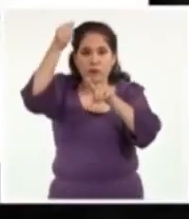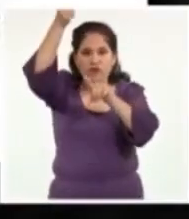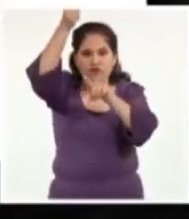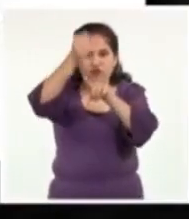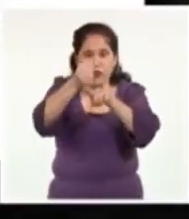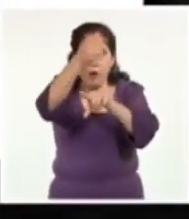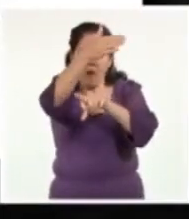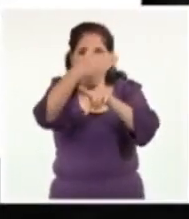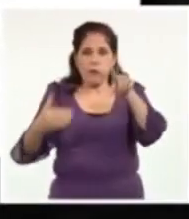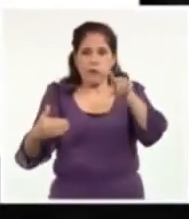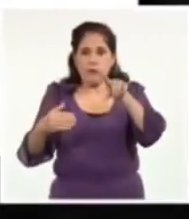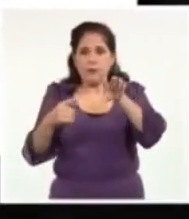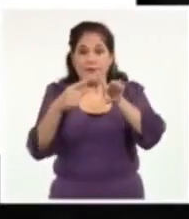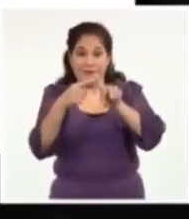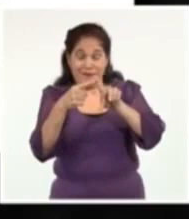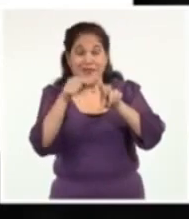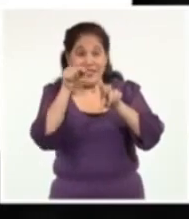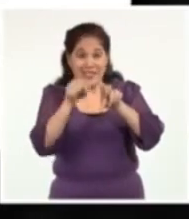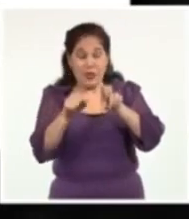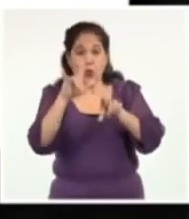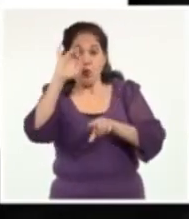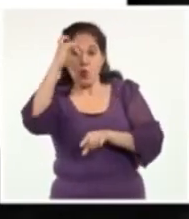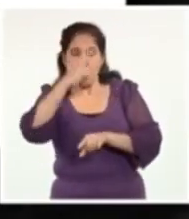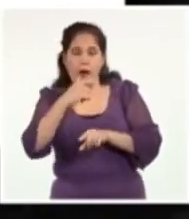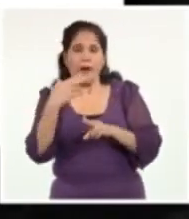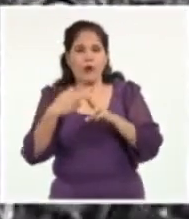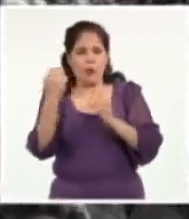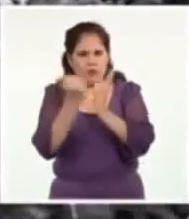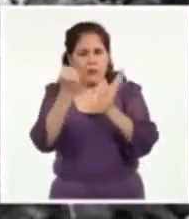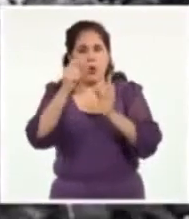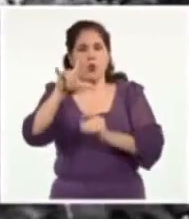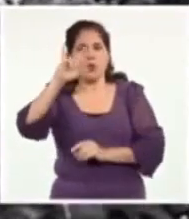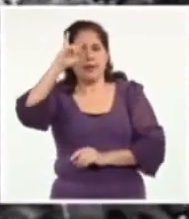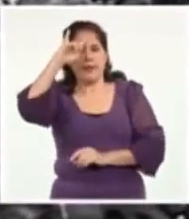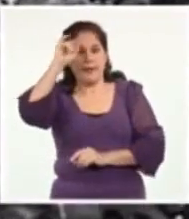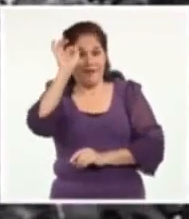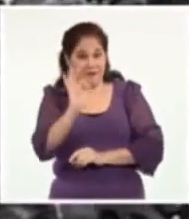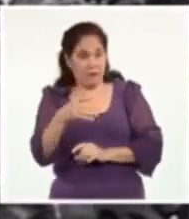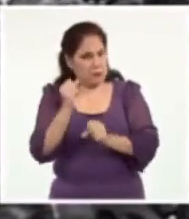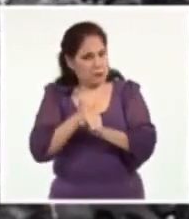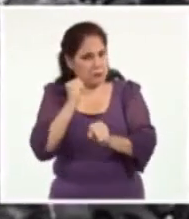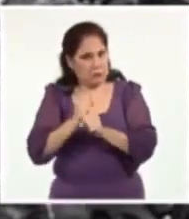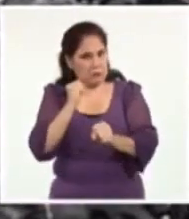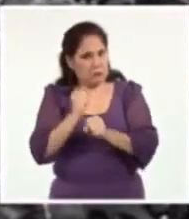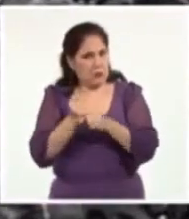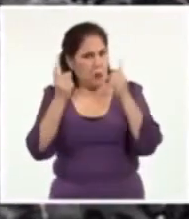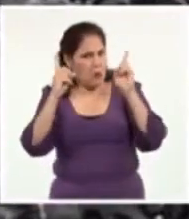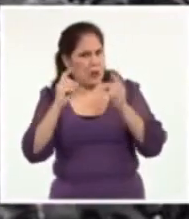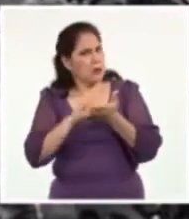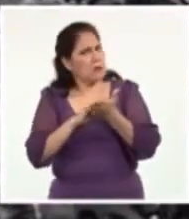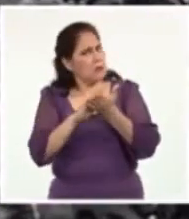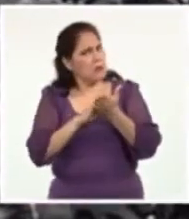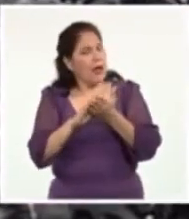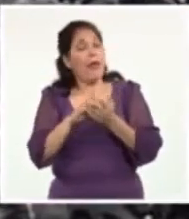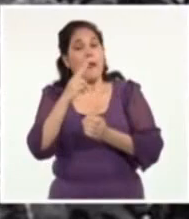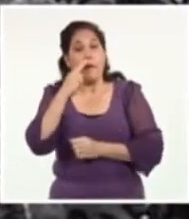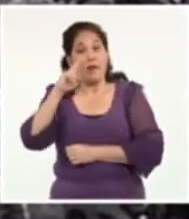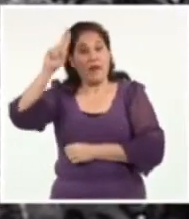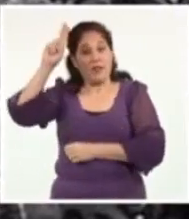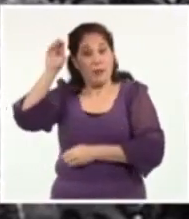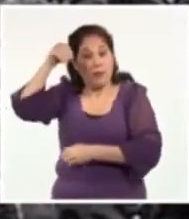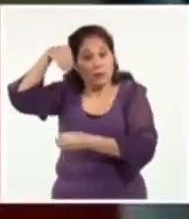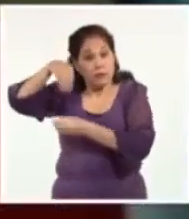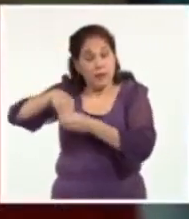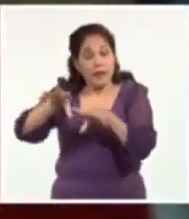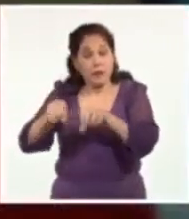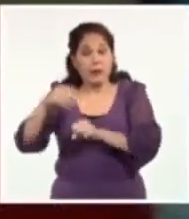hidráulica. Lula, apodo de Luis en el gigante sudamericano, fue un obrero despolitizado hasta que la dictadura militar arrestara